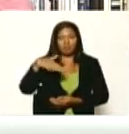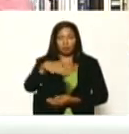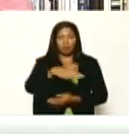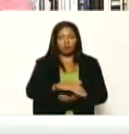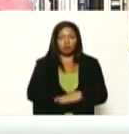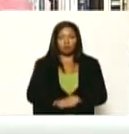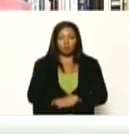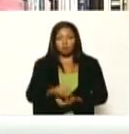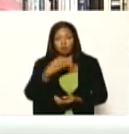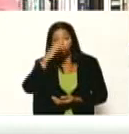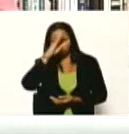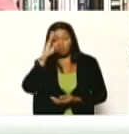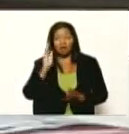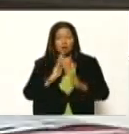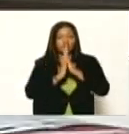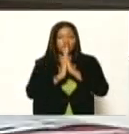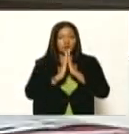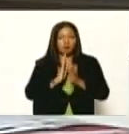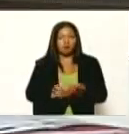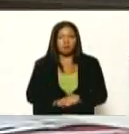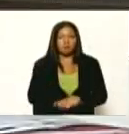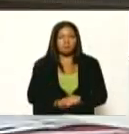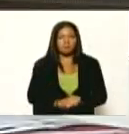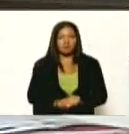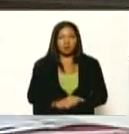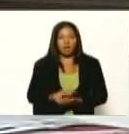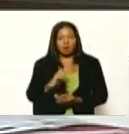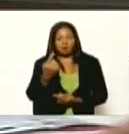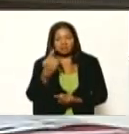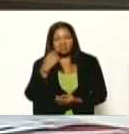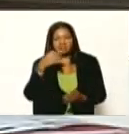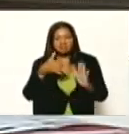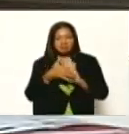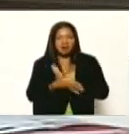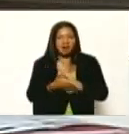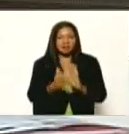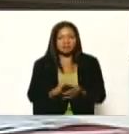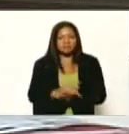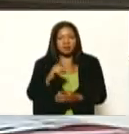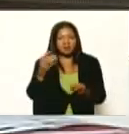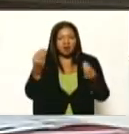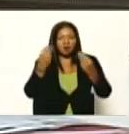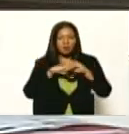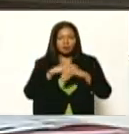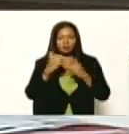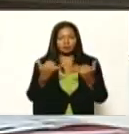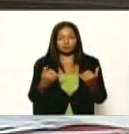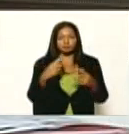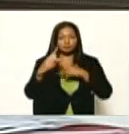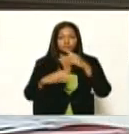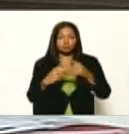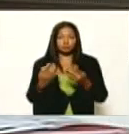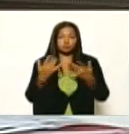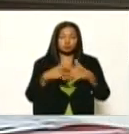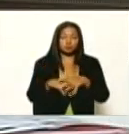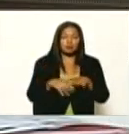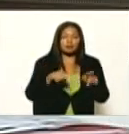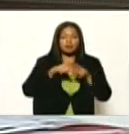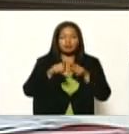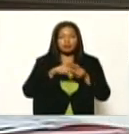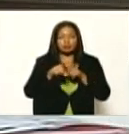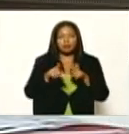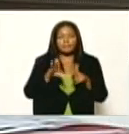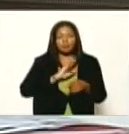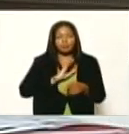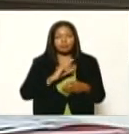Bueno, Diosdado, por favor. Fíjese, presidente, una de las cosas que ocurre por esa consulta, que es un proceso inclusive de crítica y autocrítica